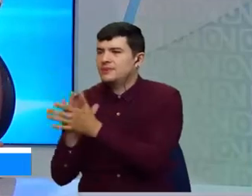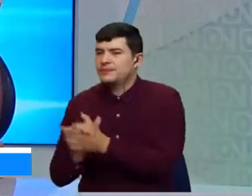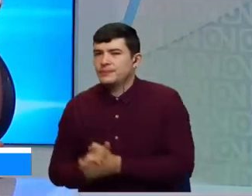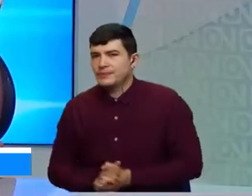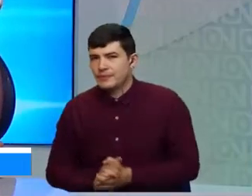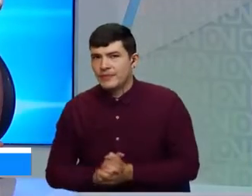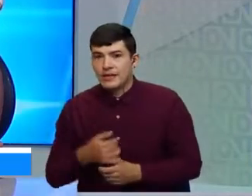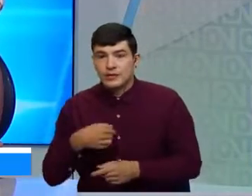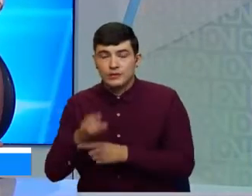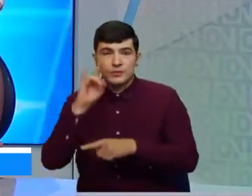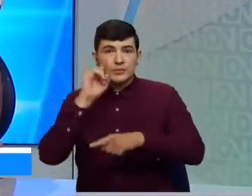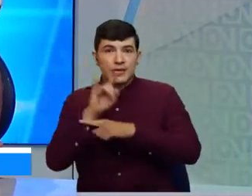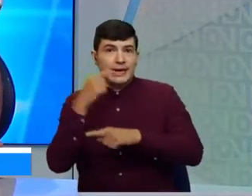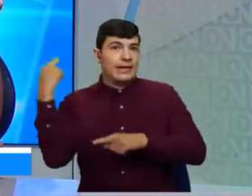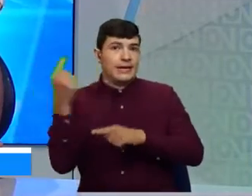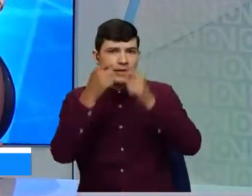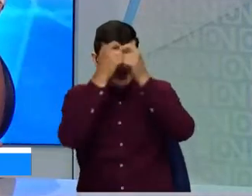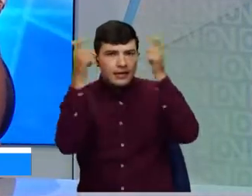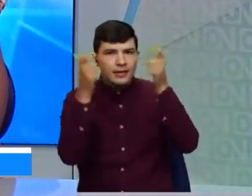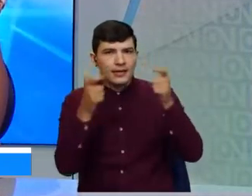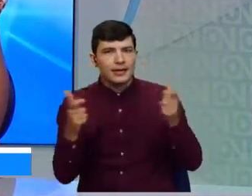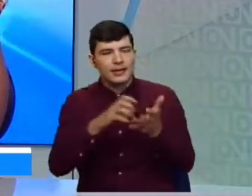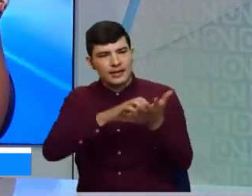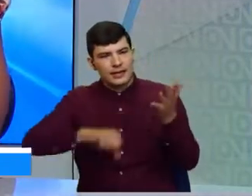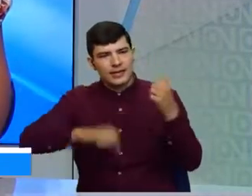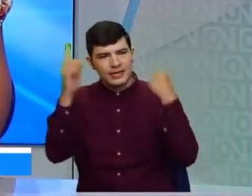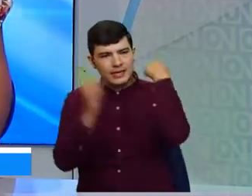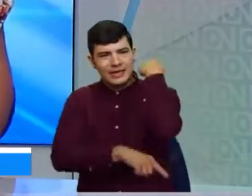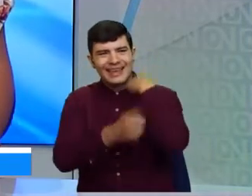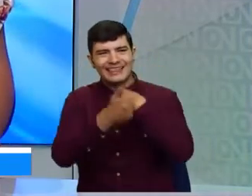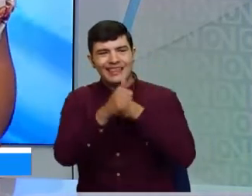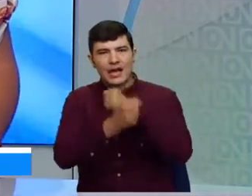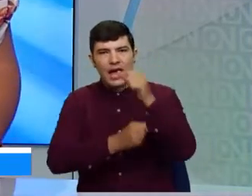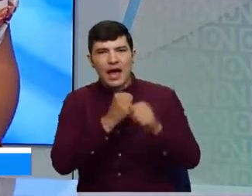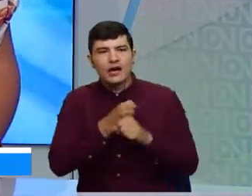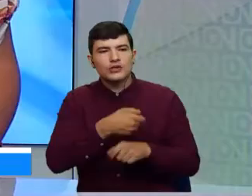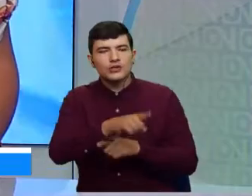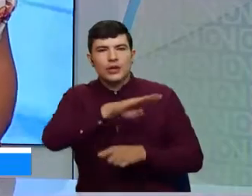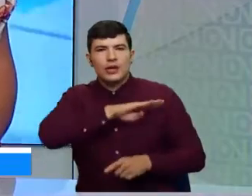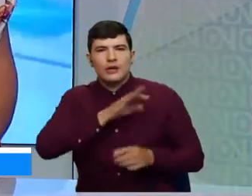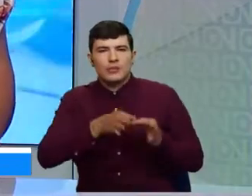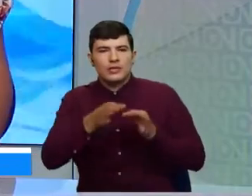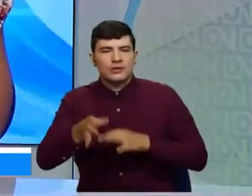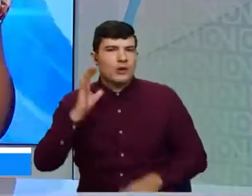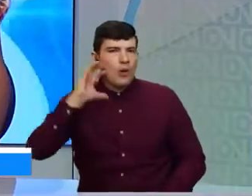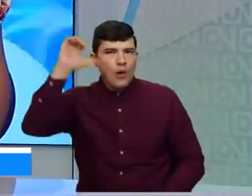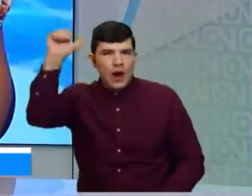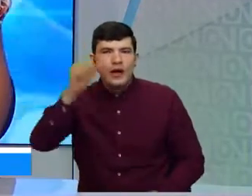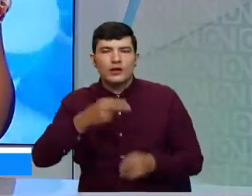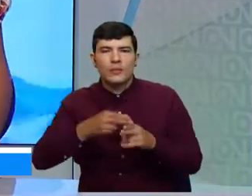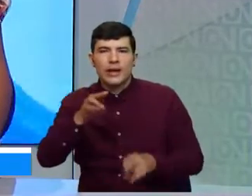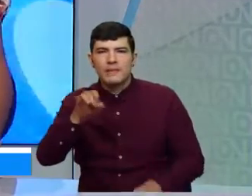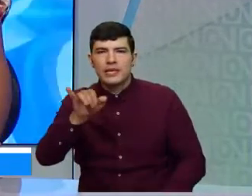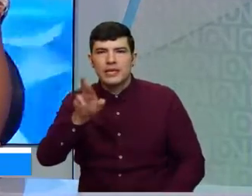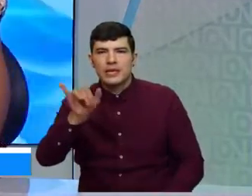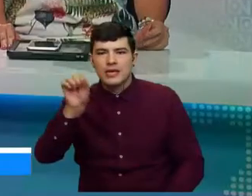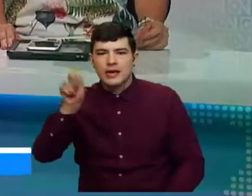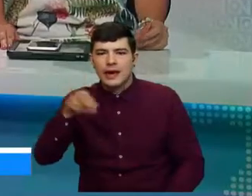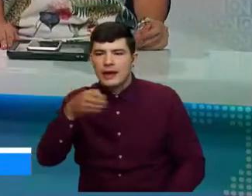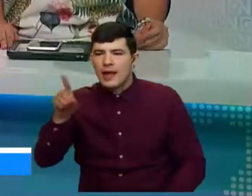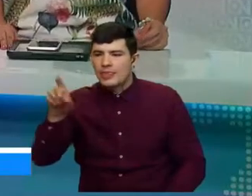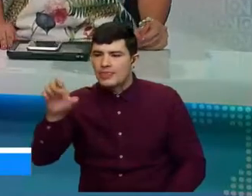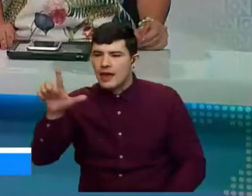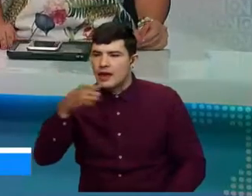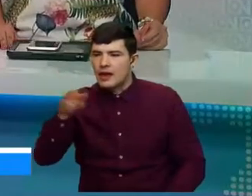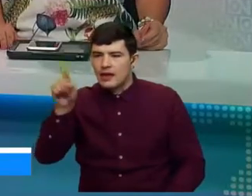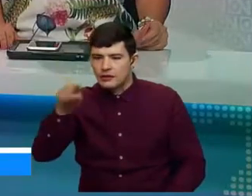La Procuraduría General de la Nación destituyó e inhabilitó por 10 años a la actual alcaldesa de Ocaña, Miriam del Socorro Prado Carrascal. El